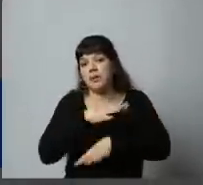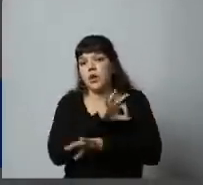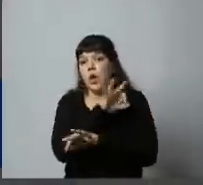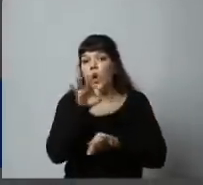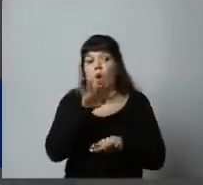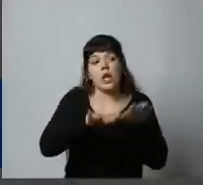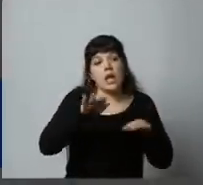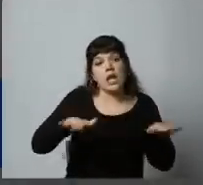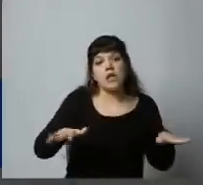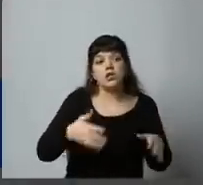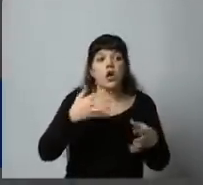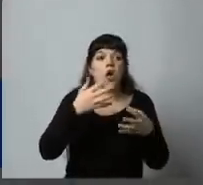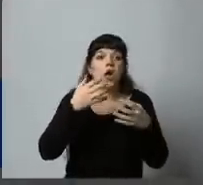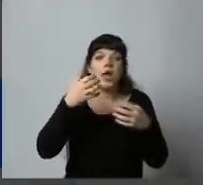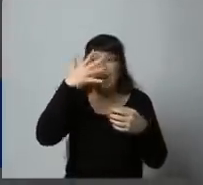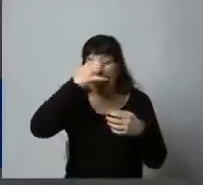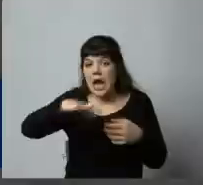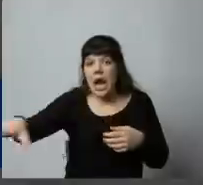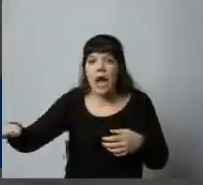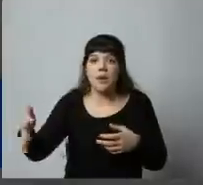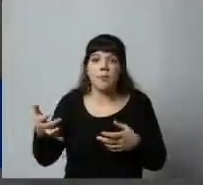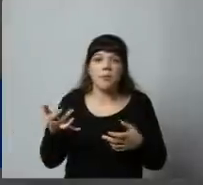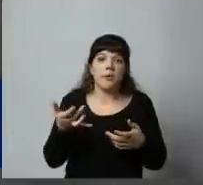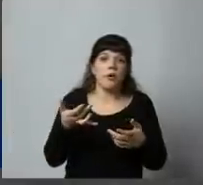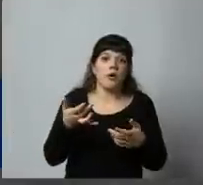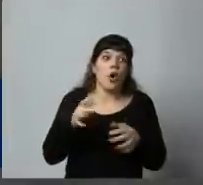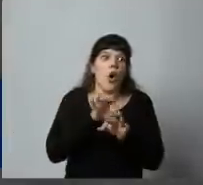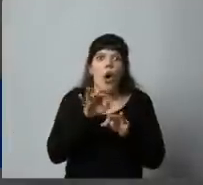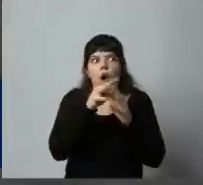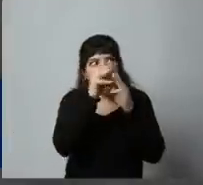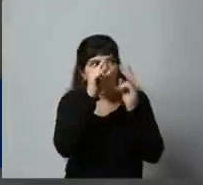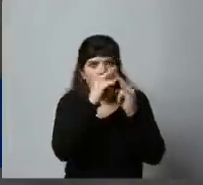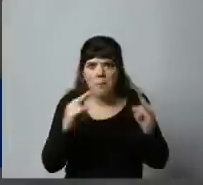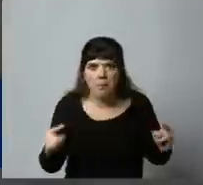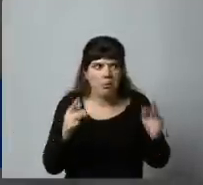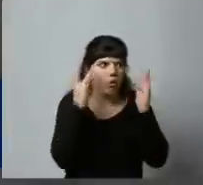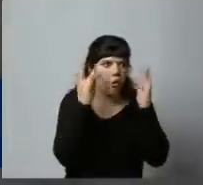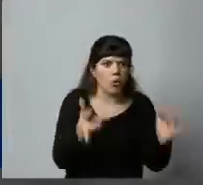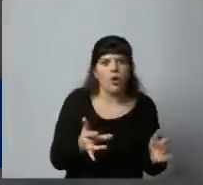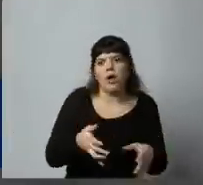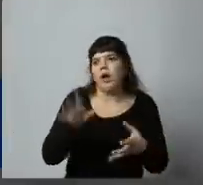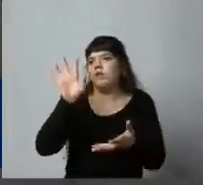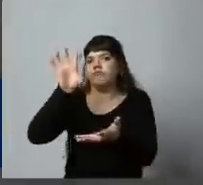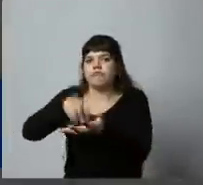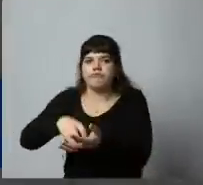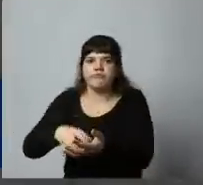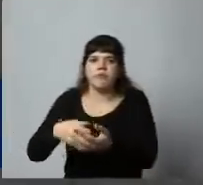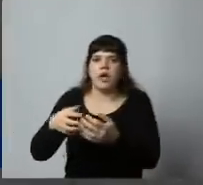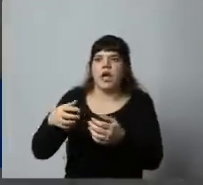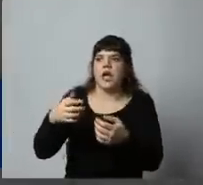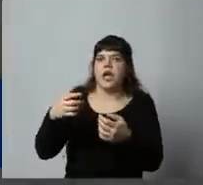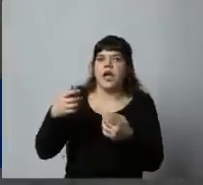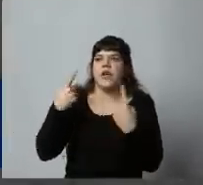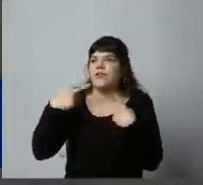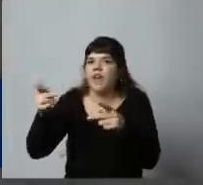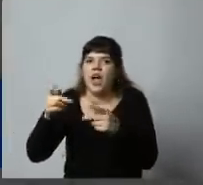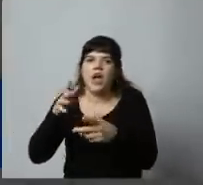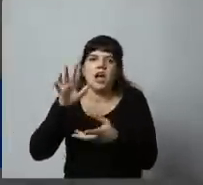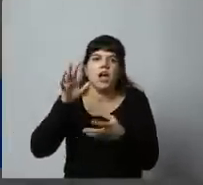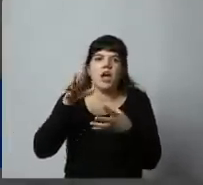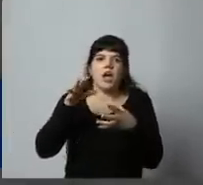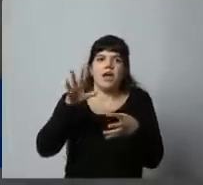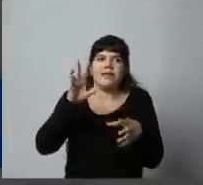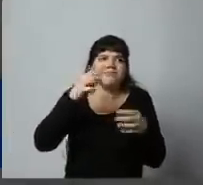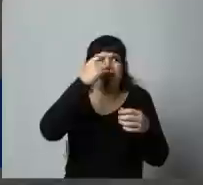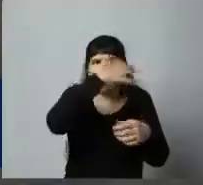niños en escuelas Rurales el transporte para campamentos educativos colonias escolares centros de pasantías internados